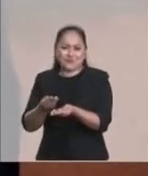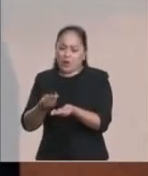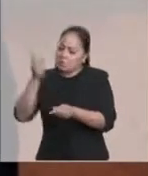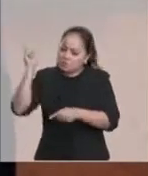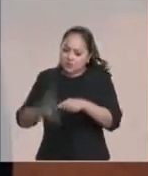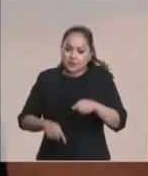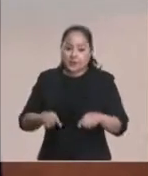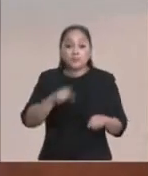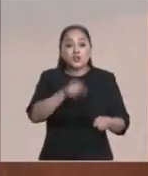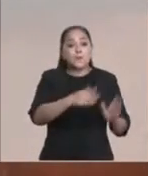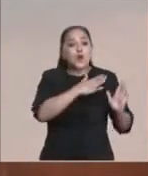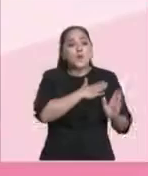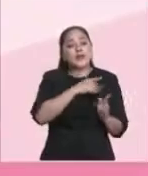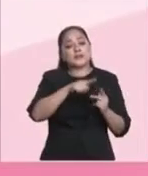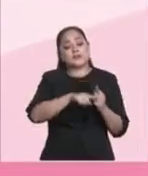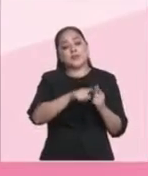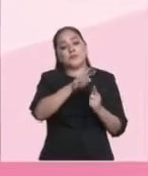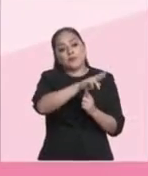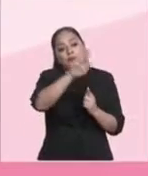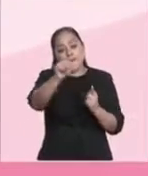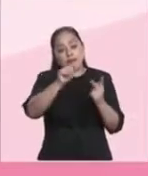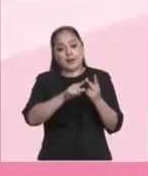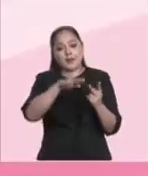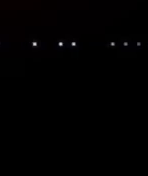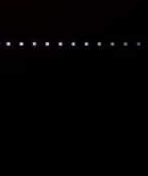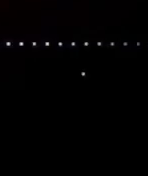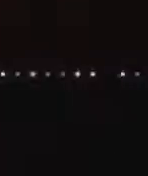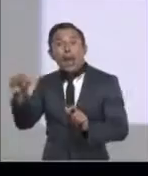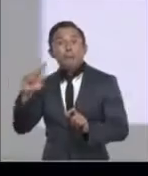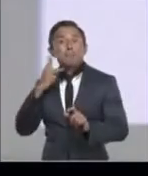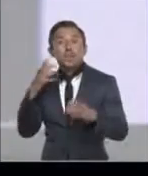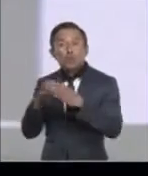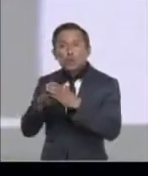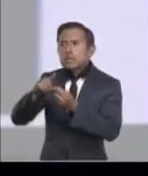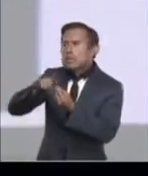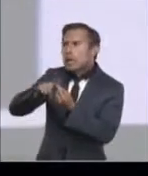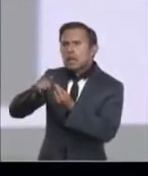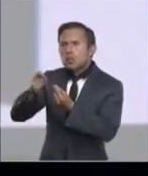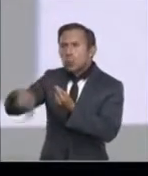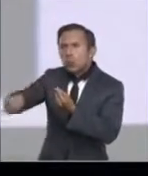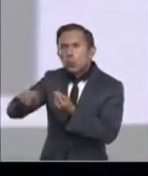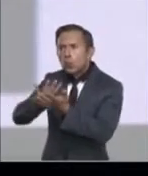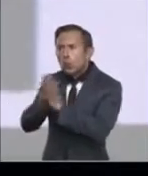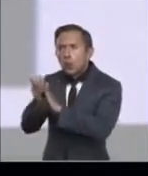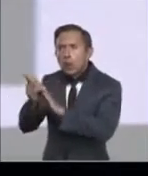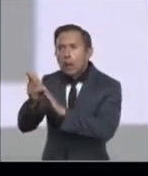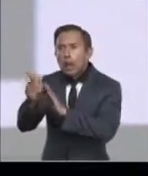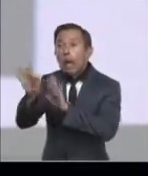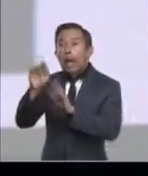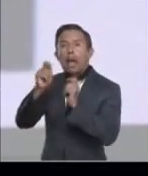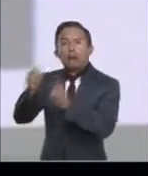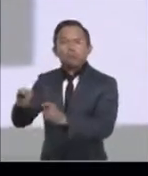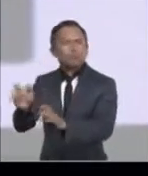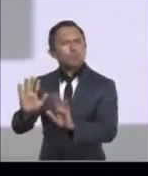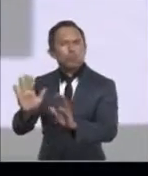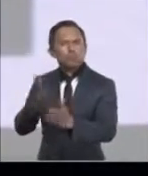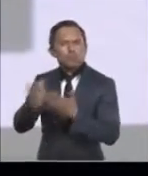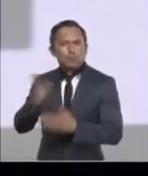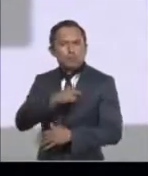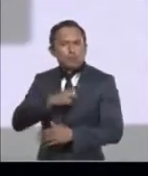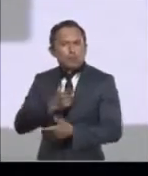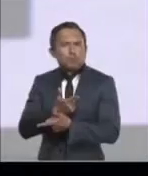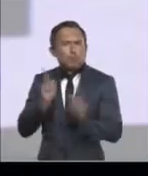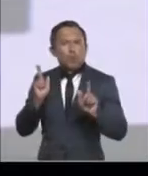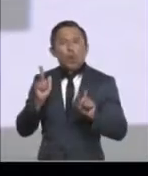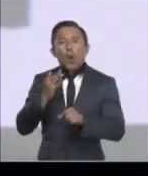como propuesta literal de cortarle las manos a quienes roben. Tenemos que mocharle la mano al que robe, así, de